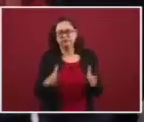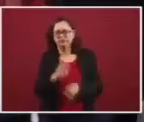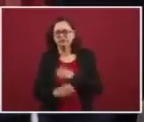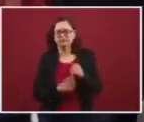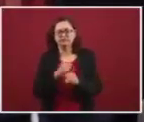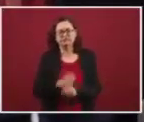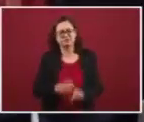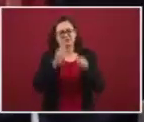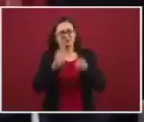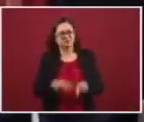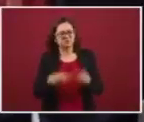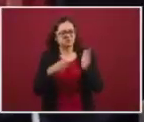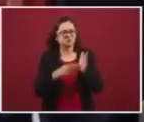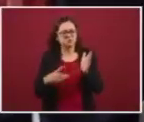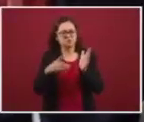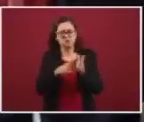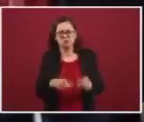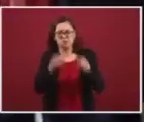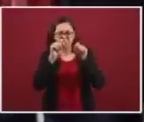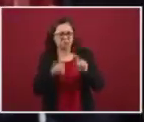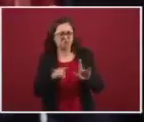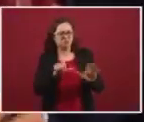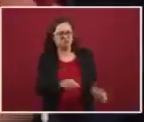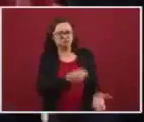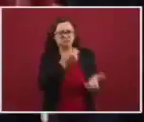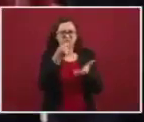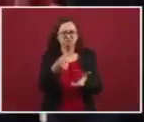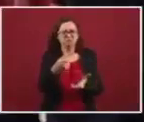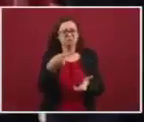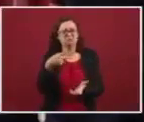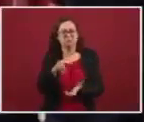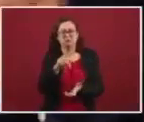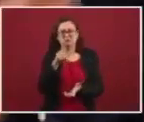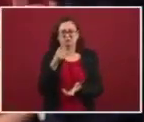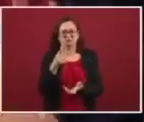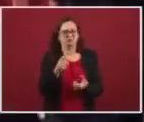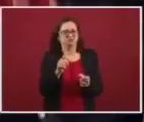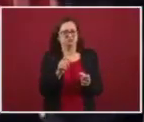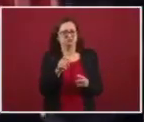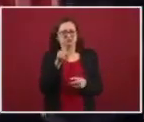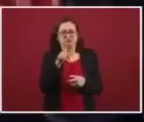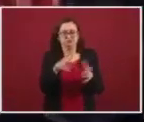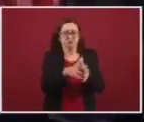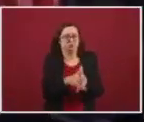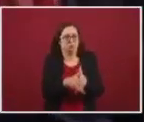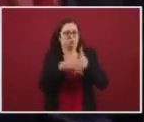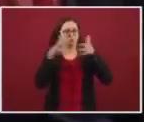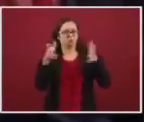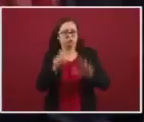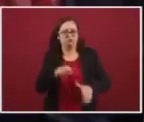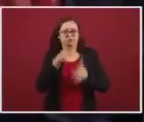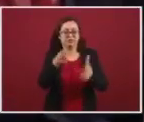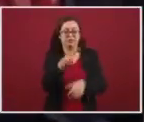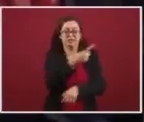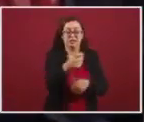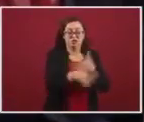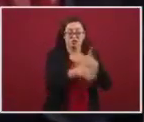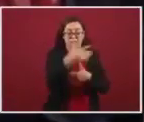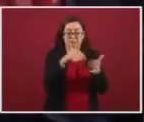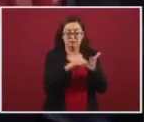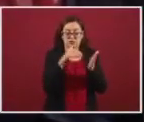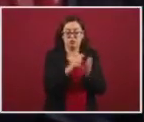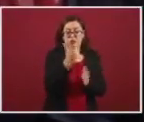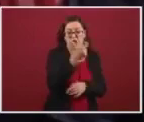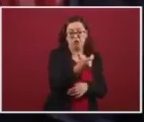misma fuente, su presupuesto se multiplicó, pero de una manera escandalosa, pasó de 115 millones de pesos